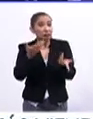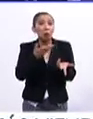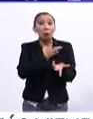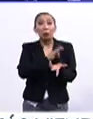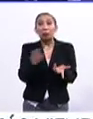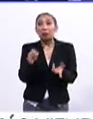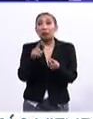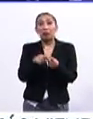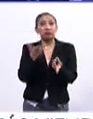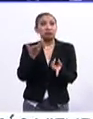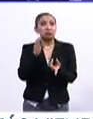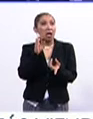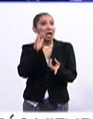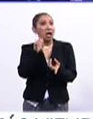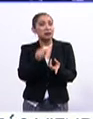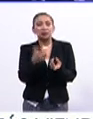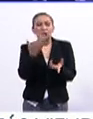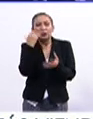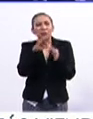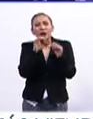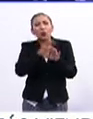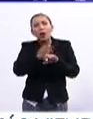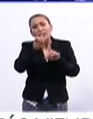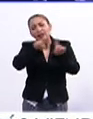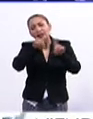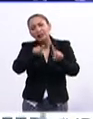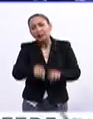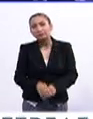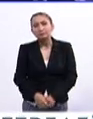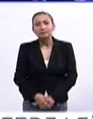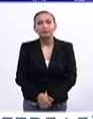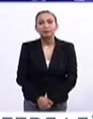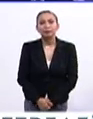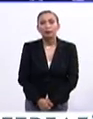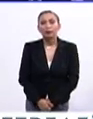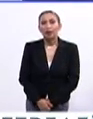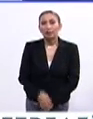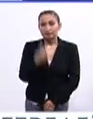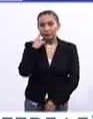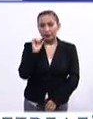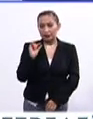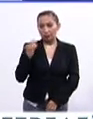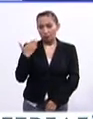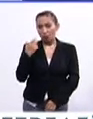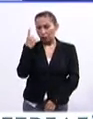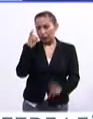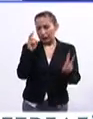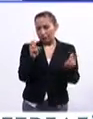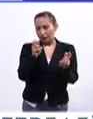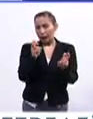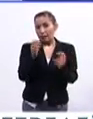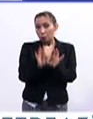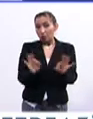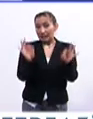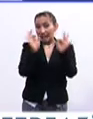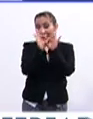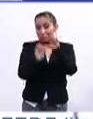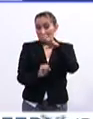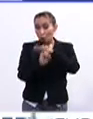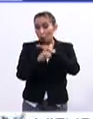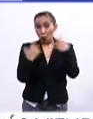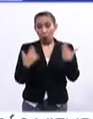haber no sé, a ver, cuéntanos un poquito cuáles son las dinámicas? Bueno, acabas de tocar un tema modular y